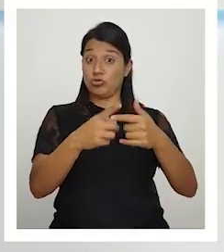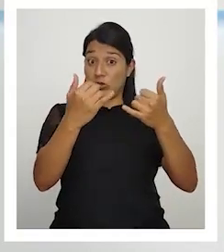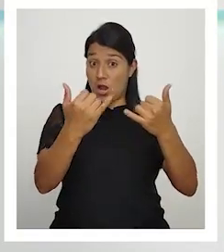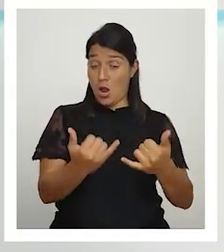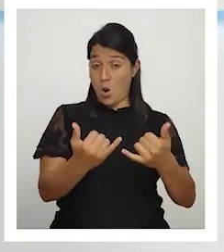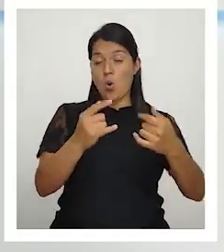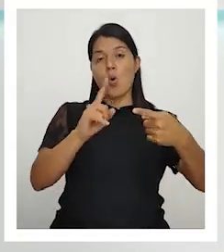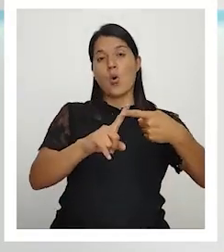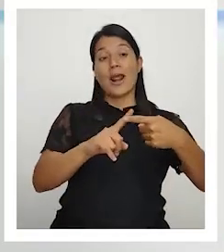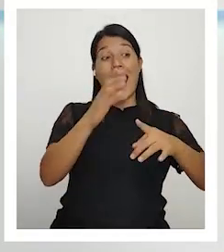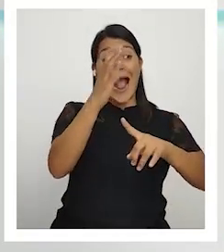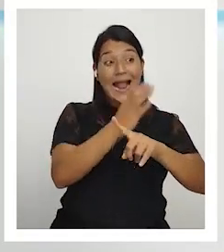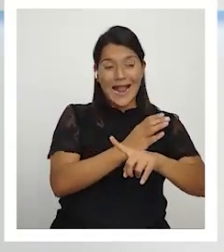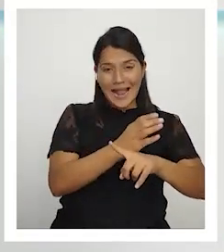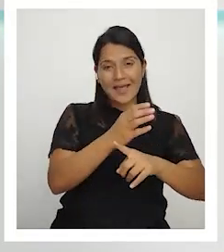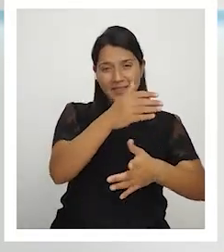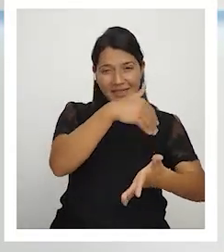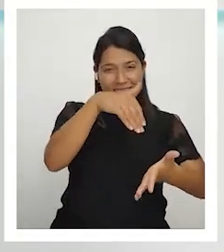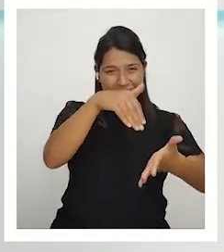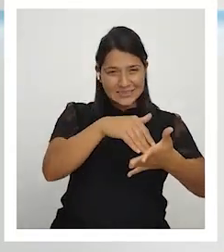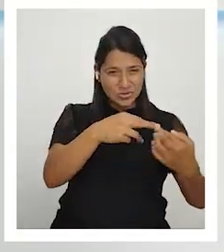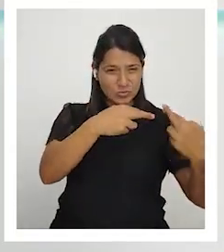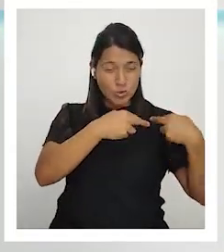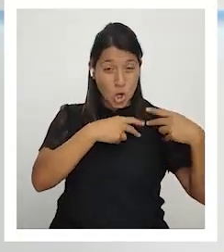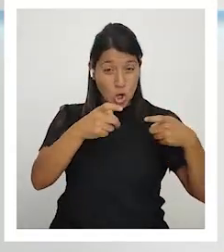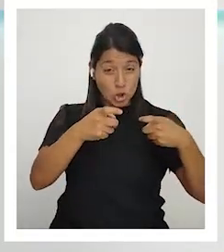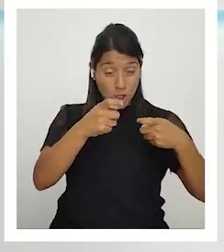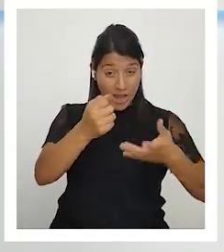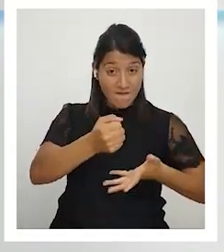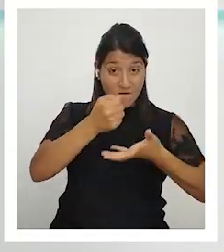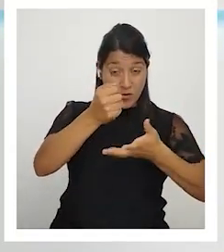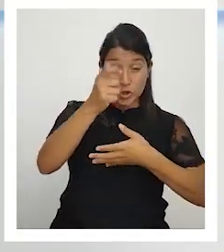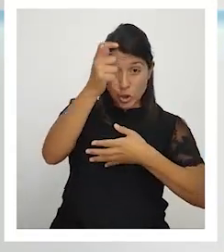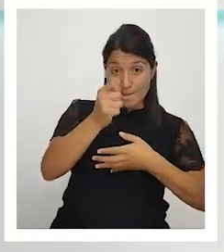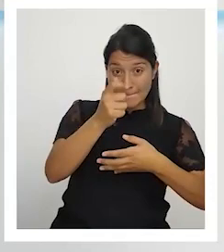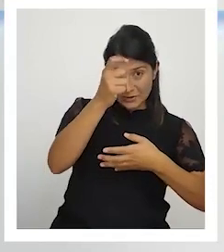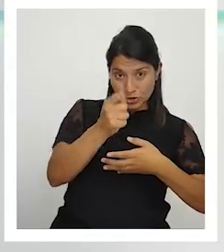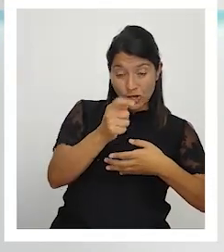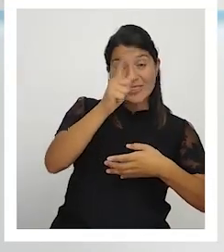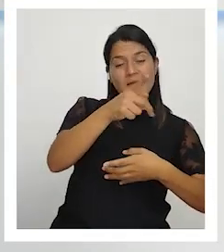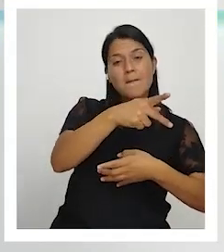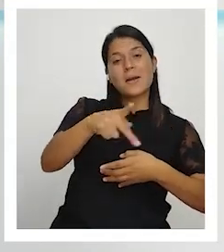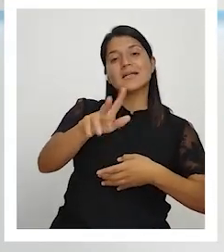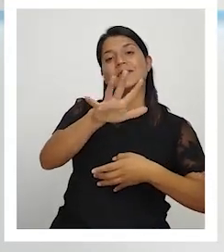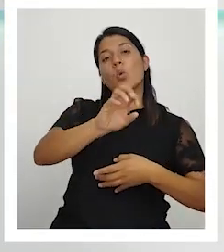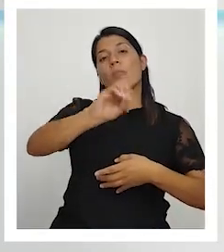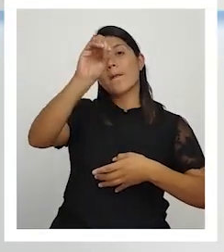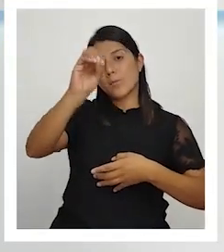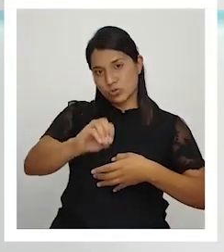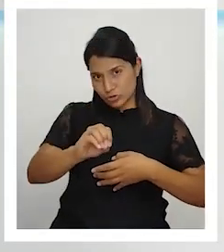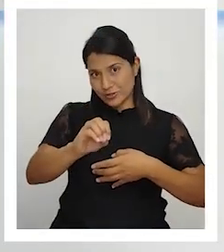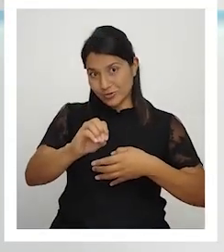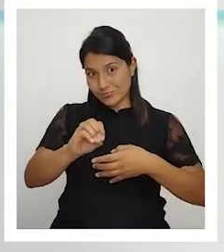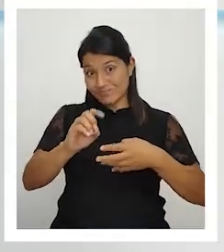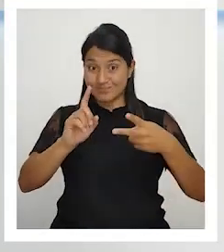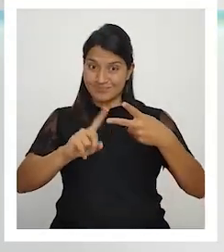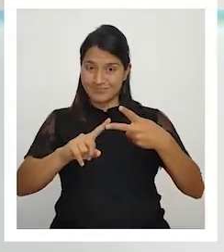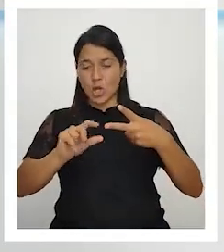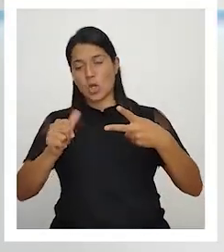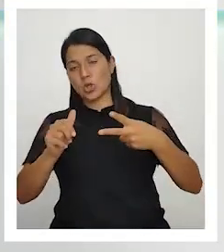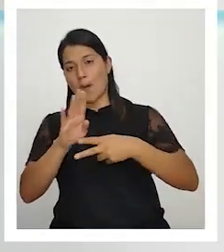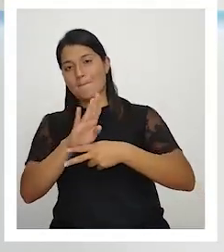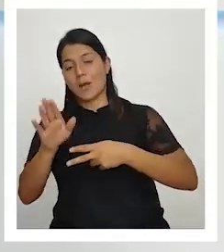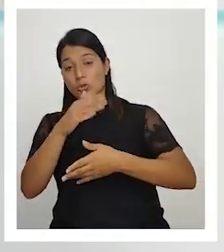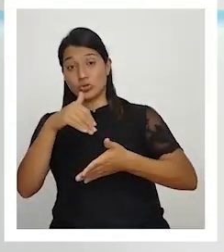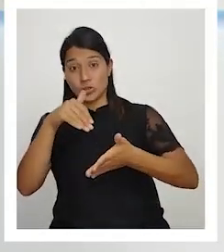las operadoras de pensión, de Jupema, del IBM y del Poder Judicial. Es decir, nosotros tenemos que pagar ese 50%, que